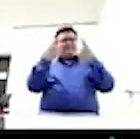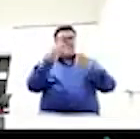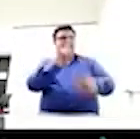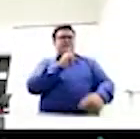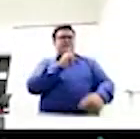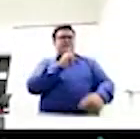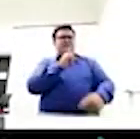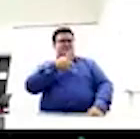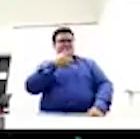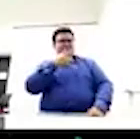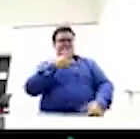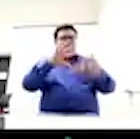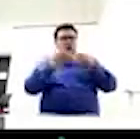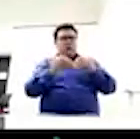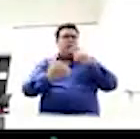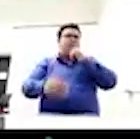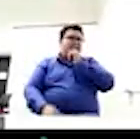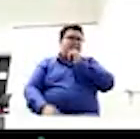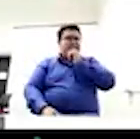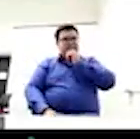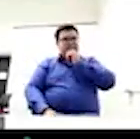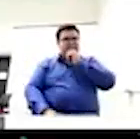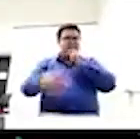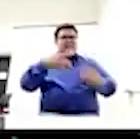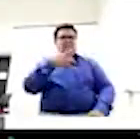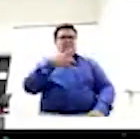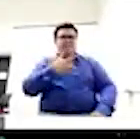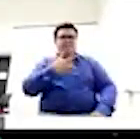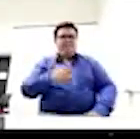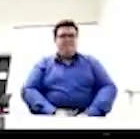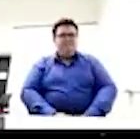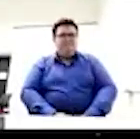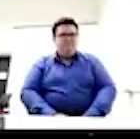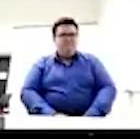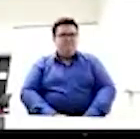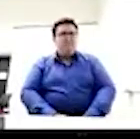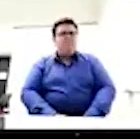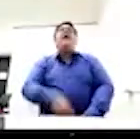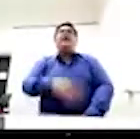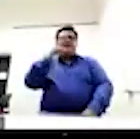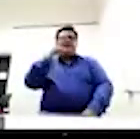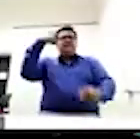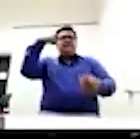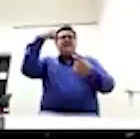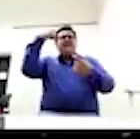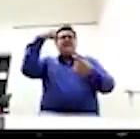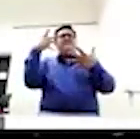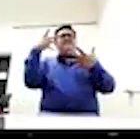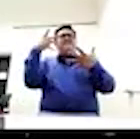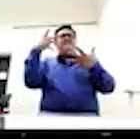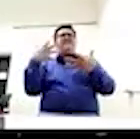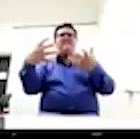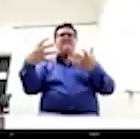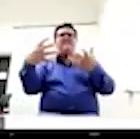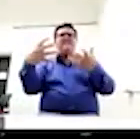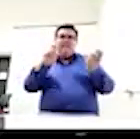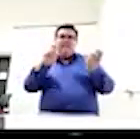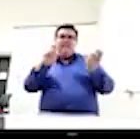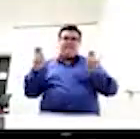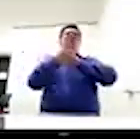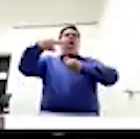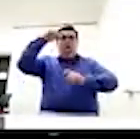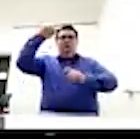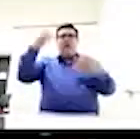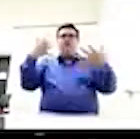la oscuridad, la vida, la muerte, el deseo, la verdad, la transformación y la creación. Creo que